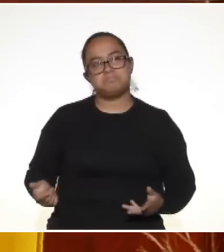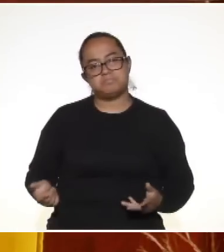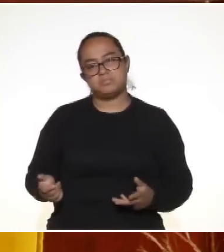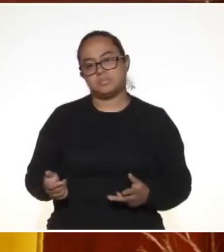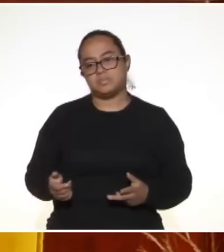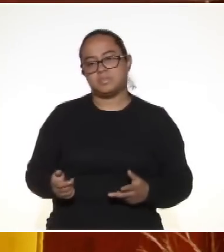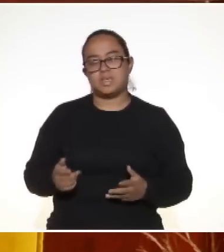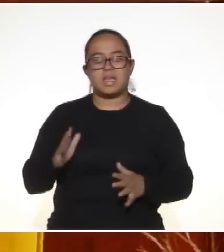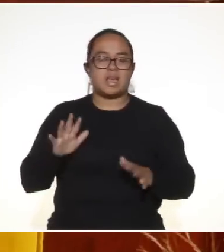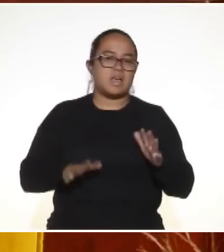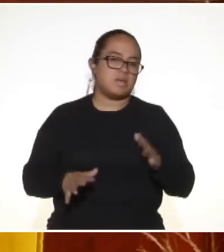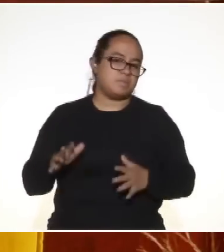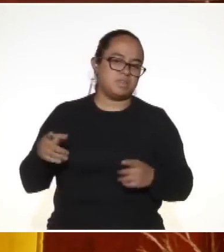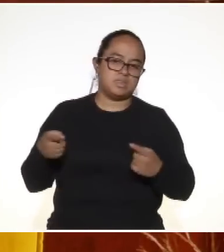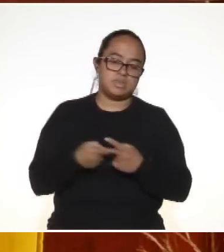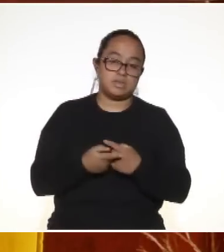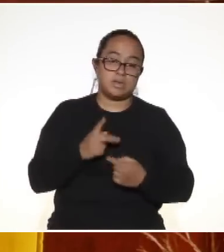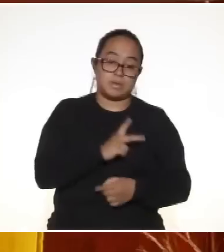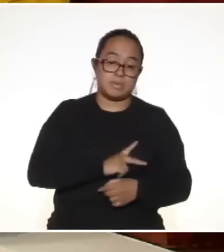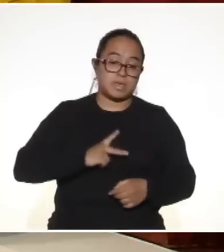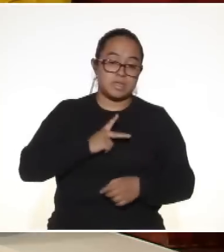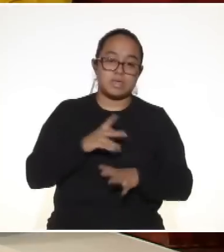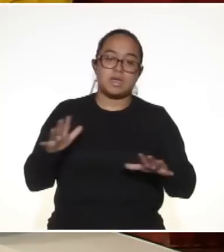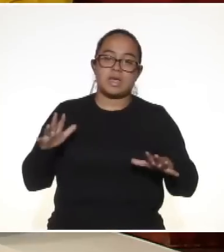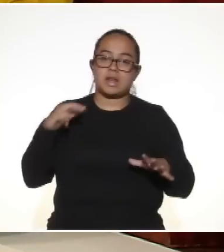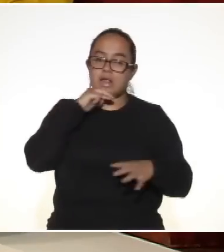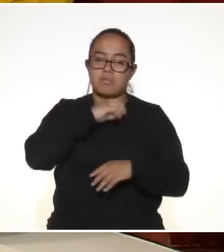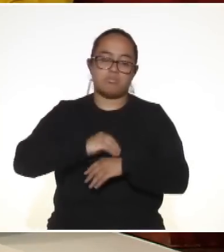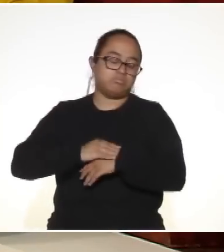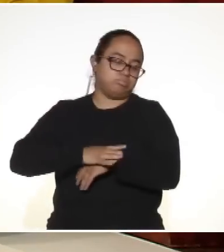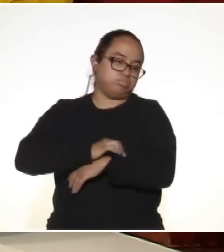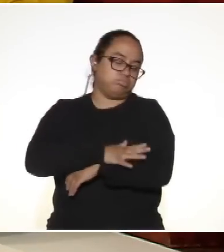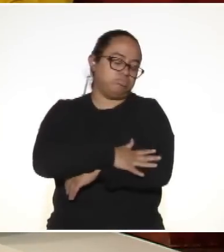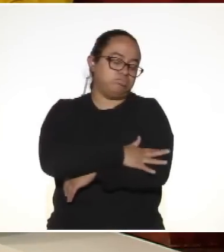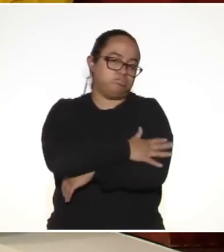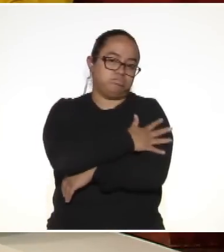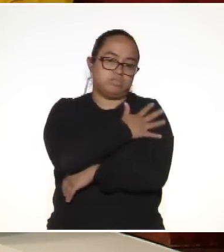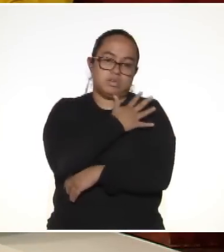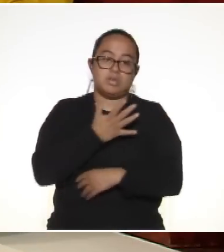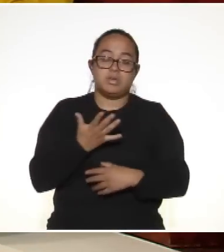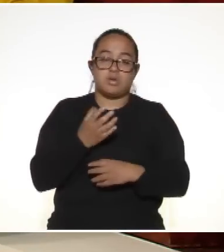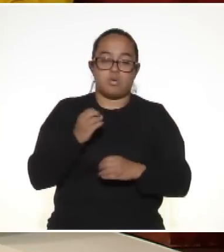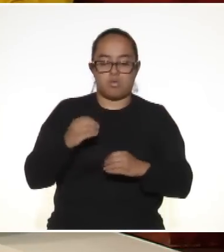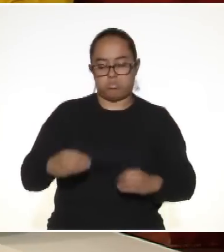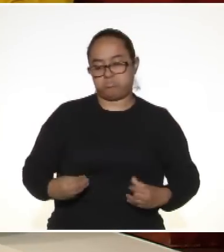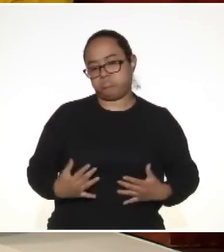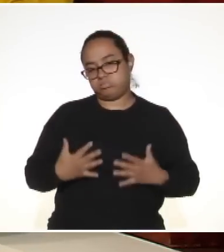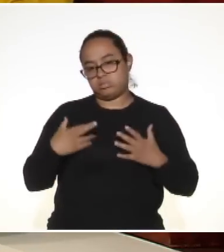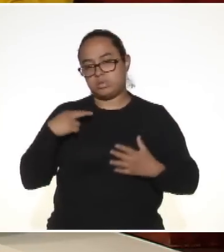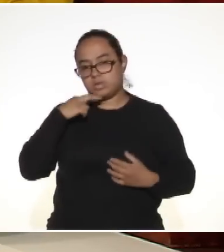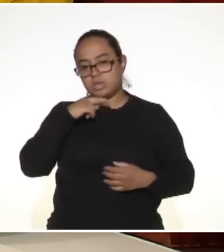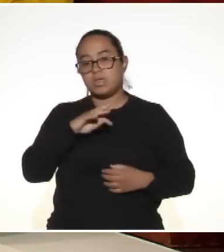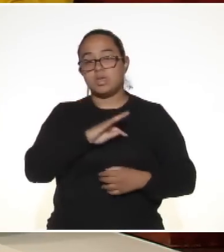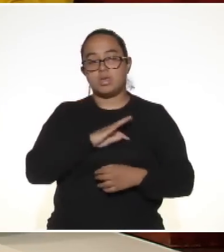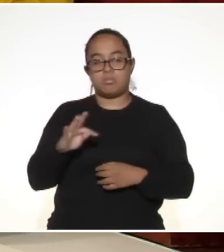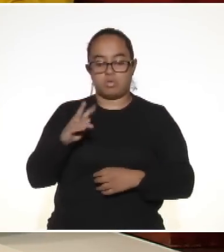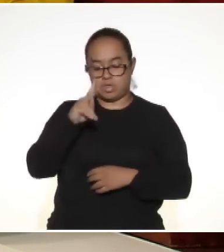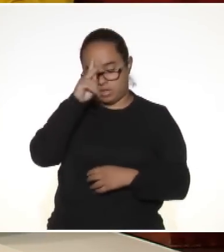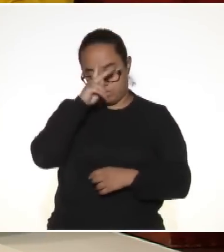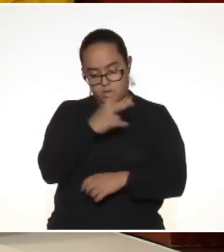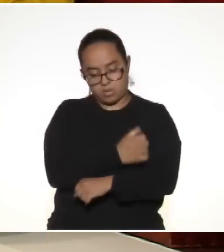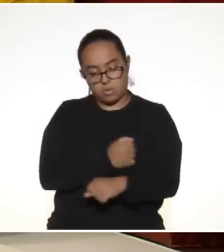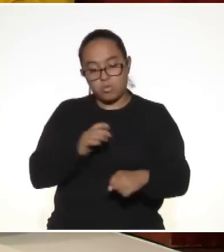es controversial. El veneno es muy rápido, la toxina es muy rápida. Así puedes tú generar daño por falta